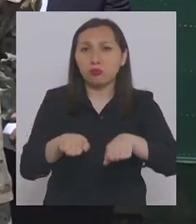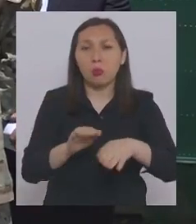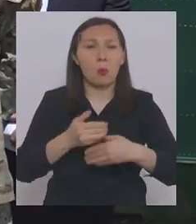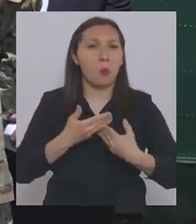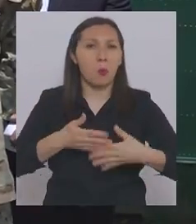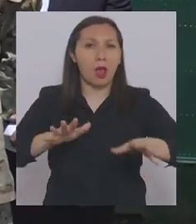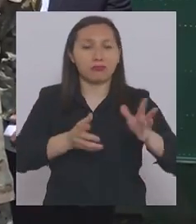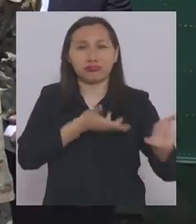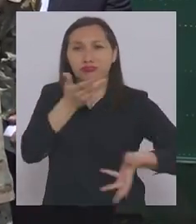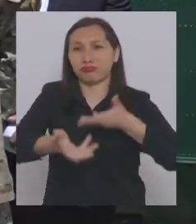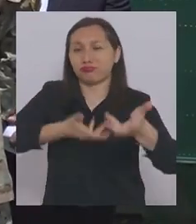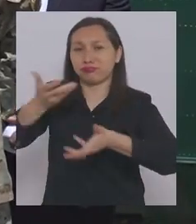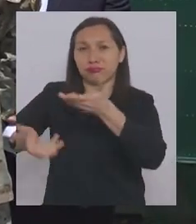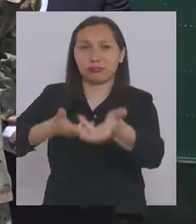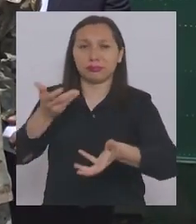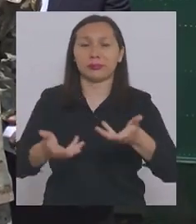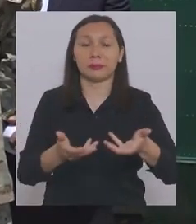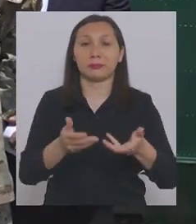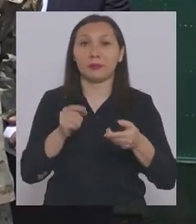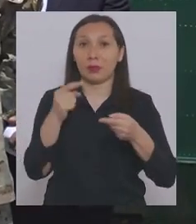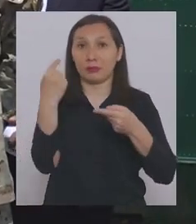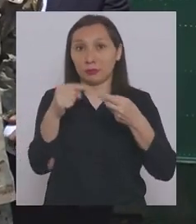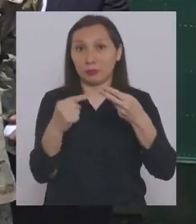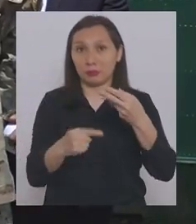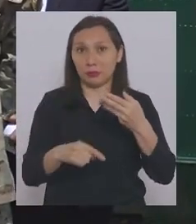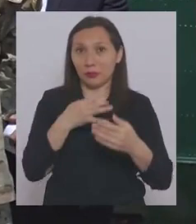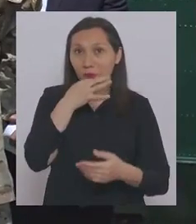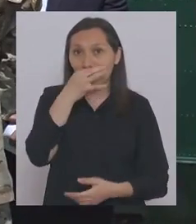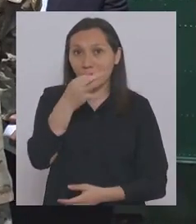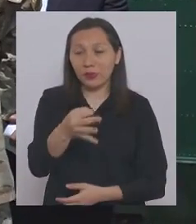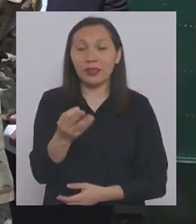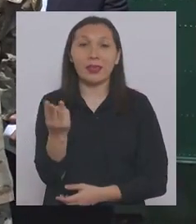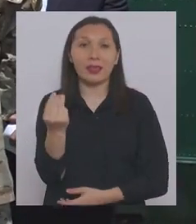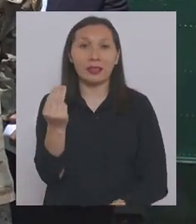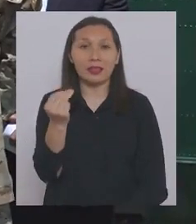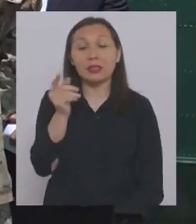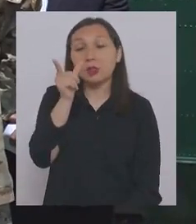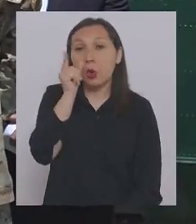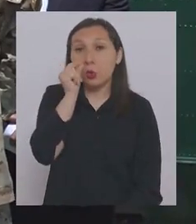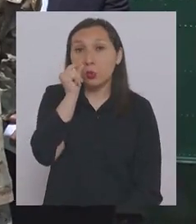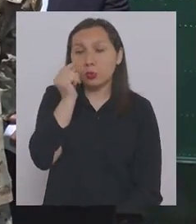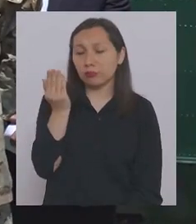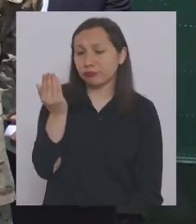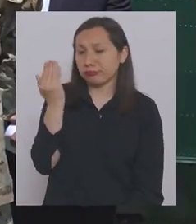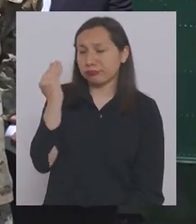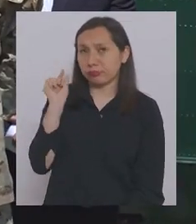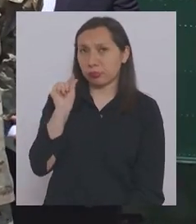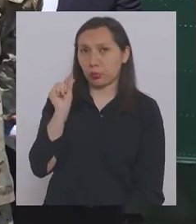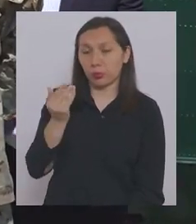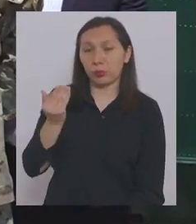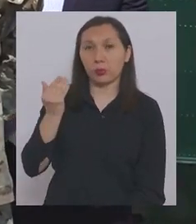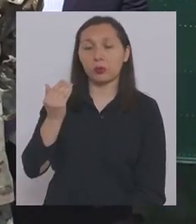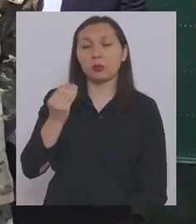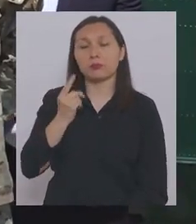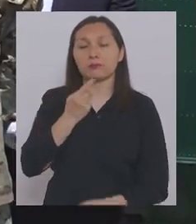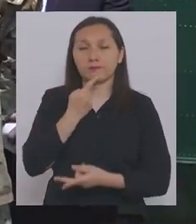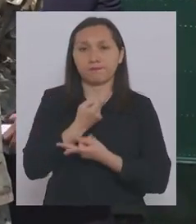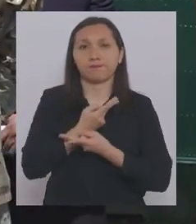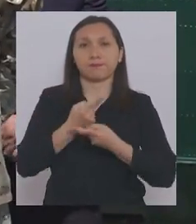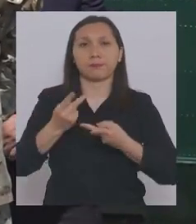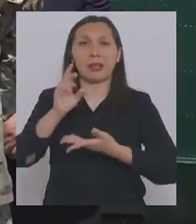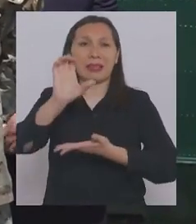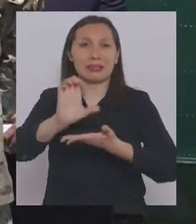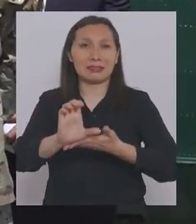su paso. Por todas estas razones, el 13 de octubre recién pasado, decretamos estado